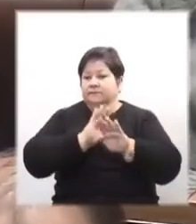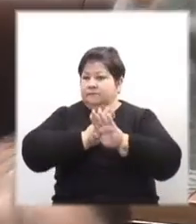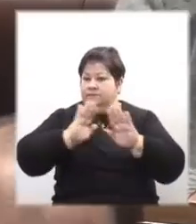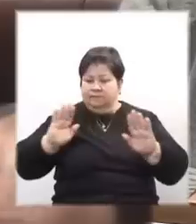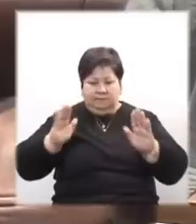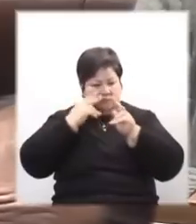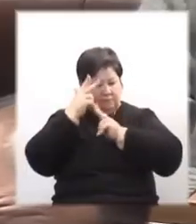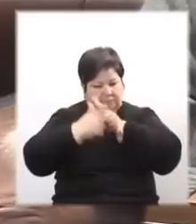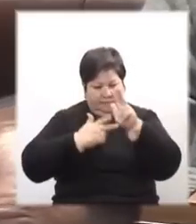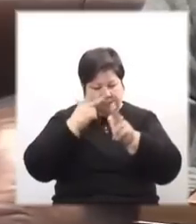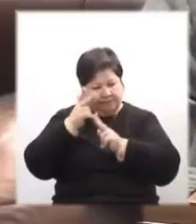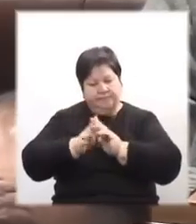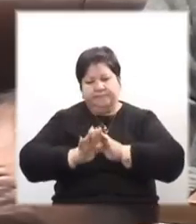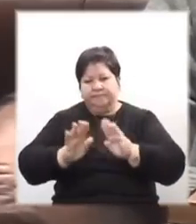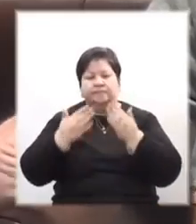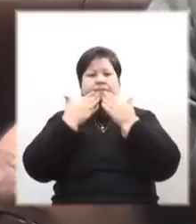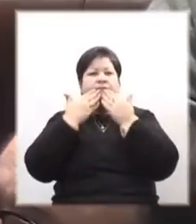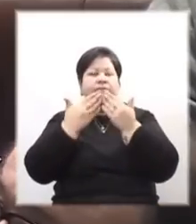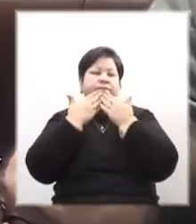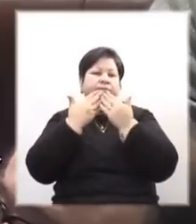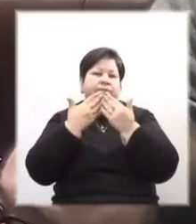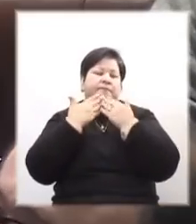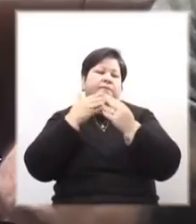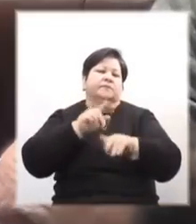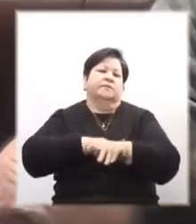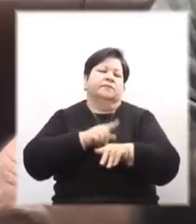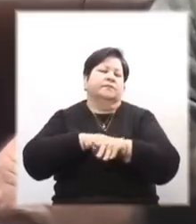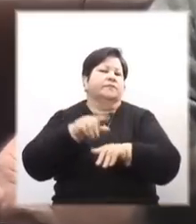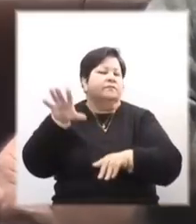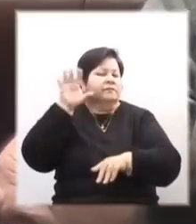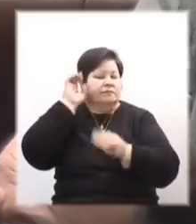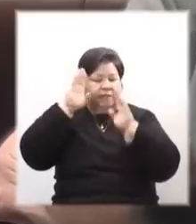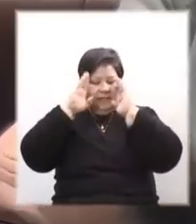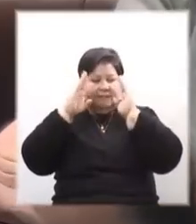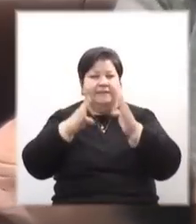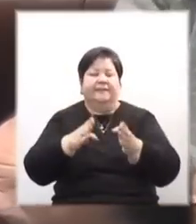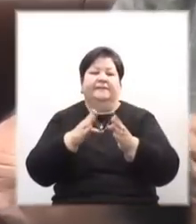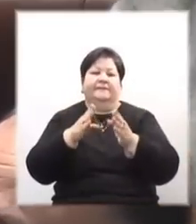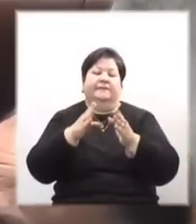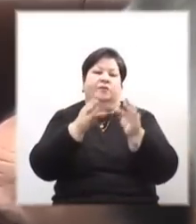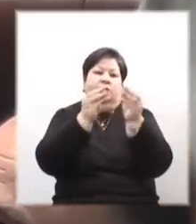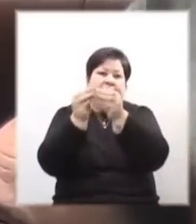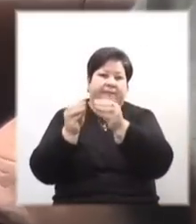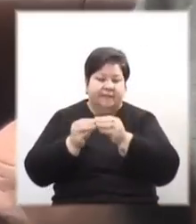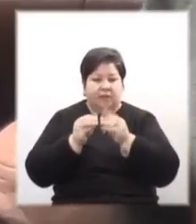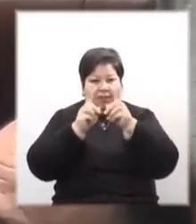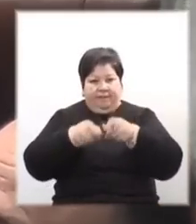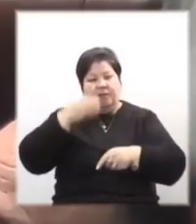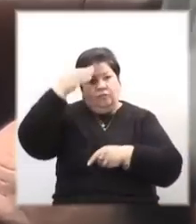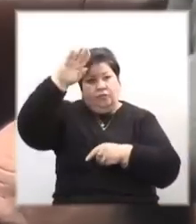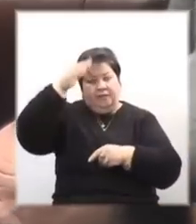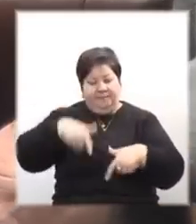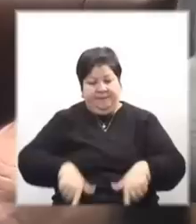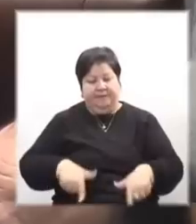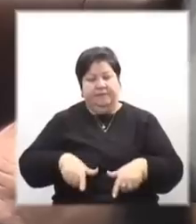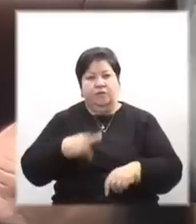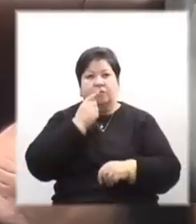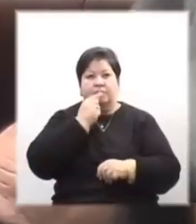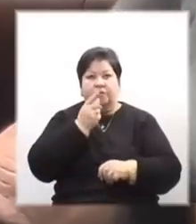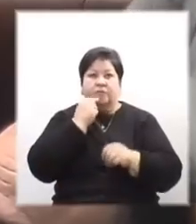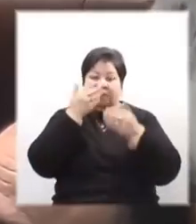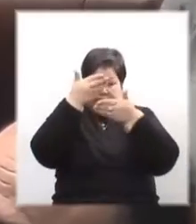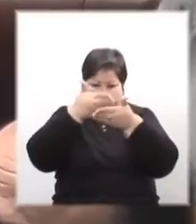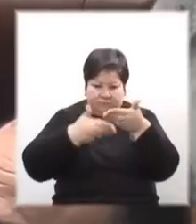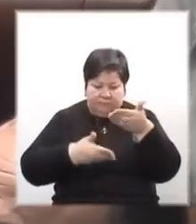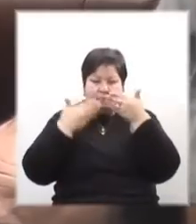lo que tenía para decir en esta intervención. Presidente, gracias por el tiempo y por la escucha atenta de los colegas y de las autoridades del Ministerio. Aquí tengo las